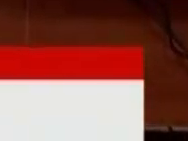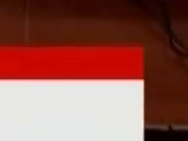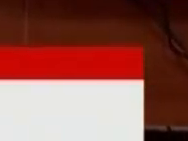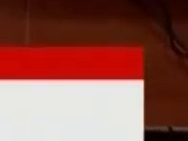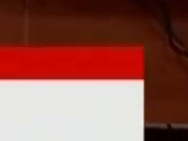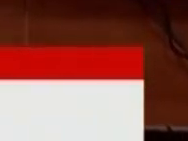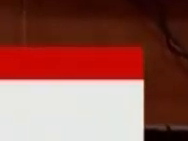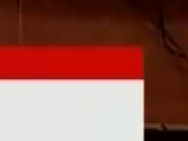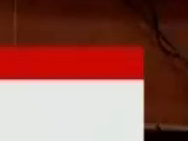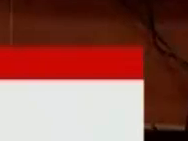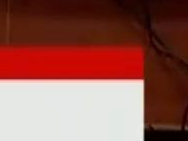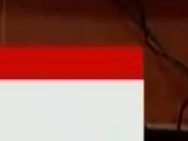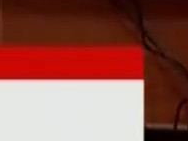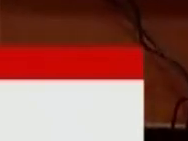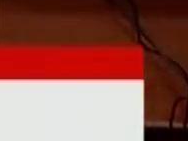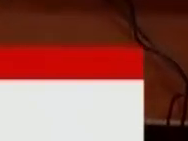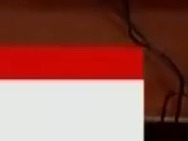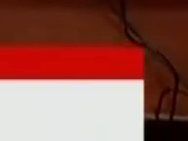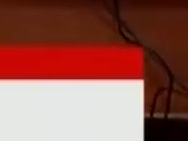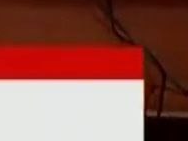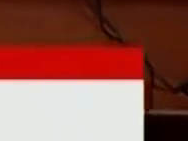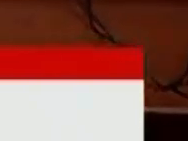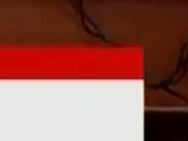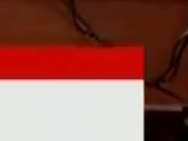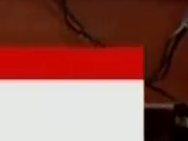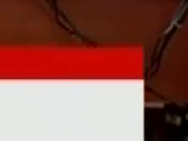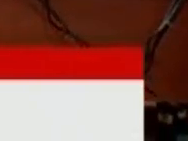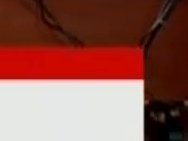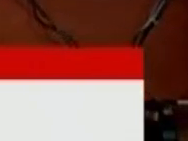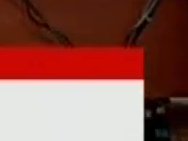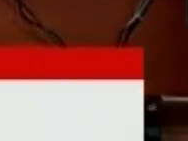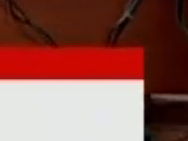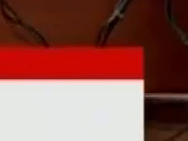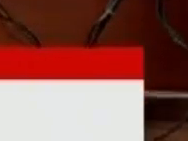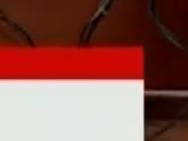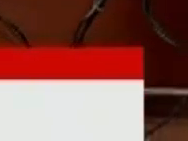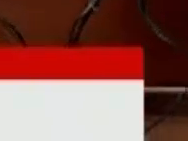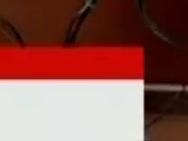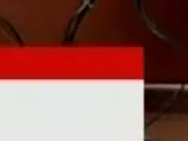Gracias, presidente, por la exposición muy, muy clara.